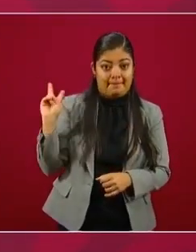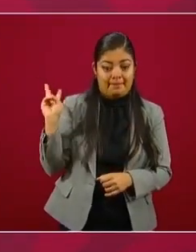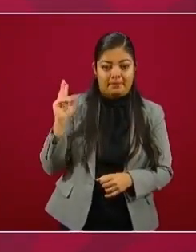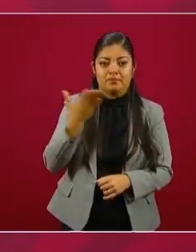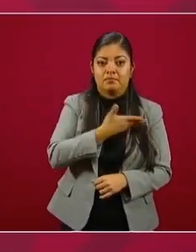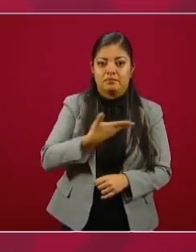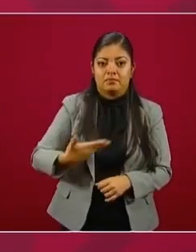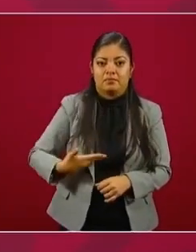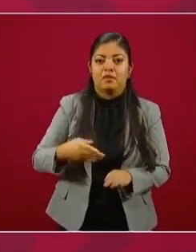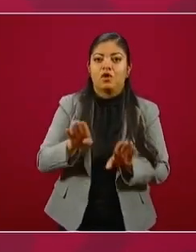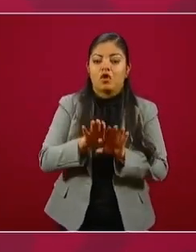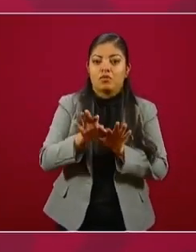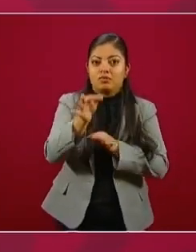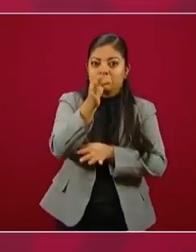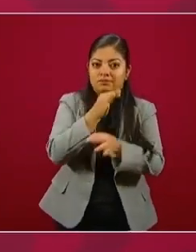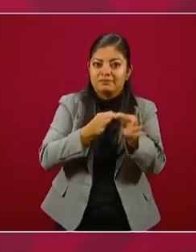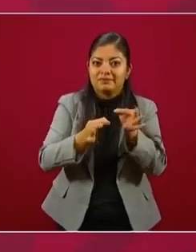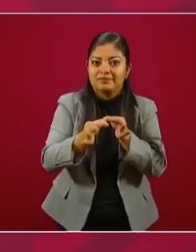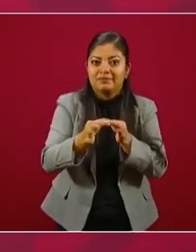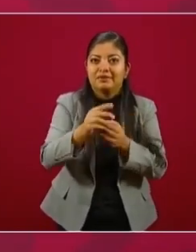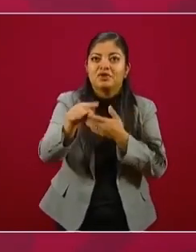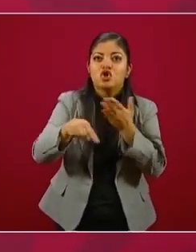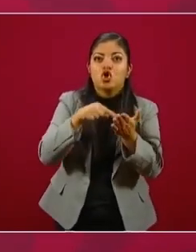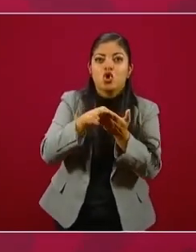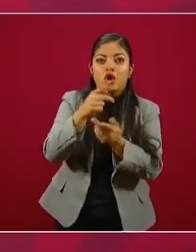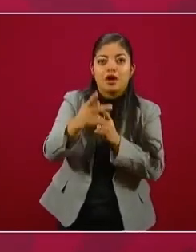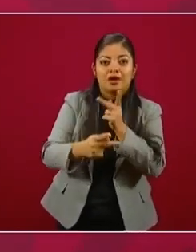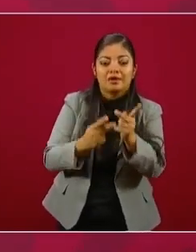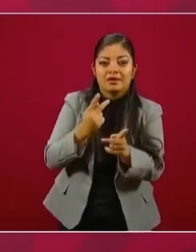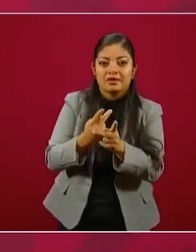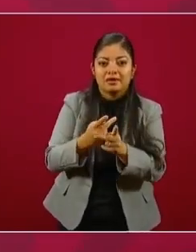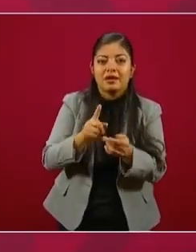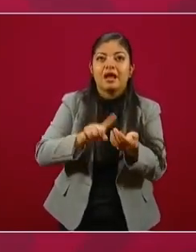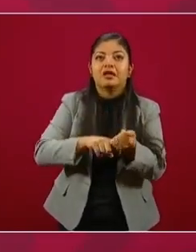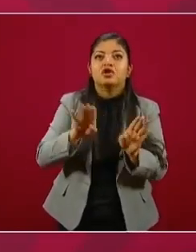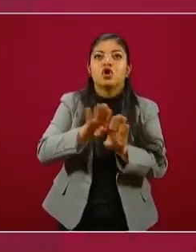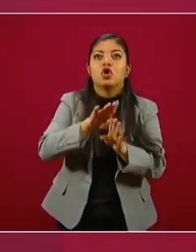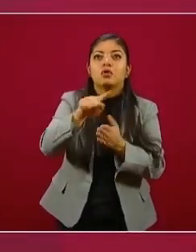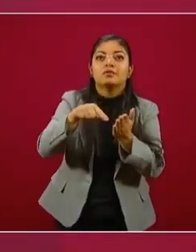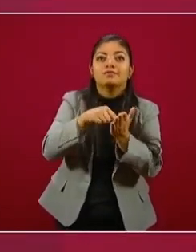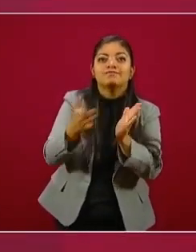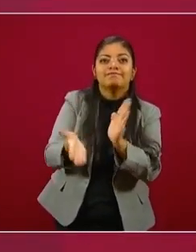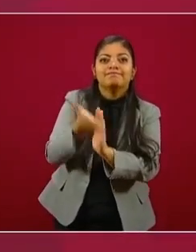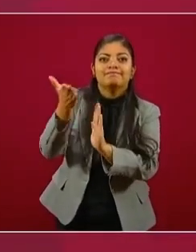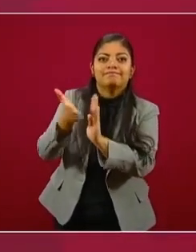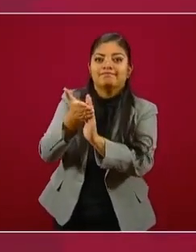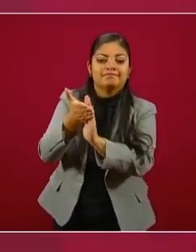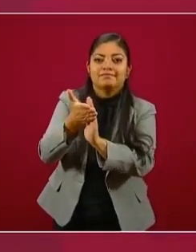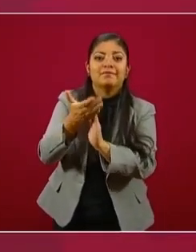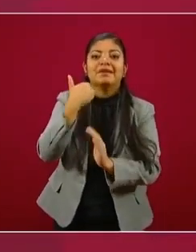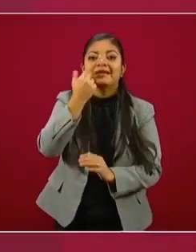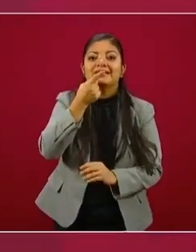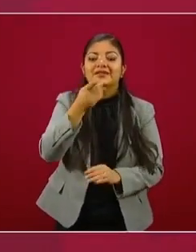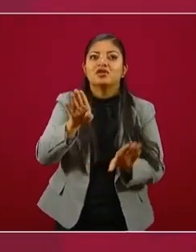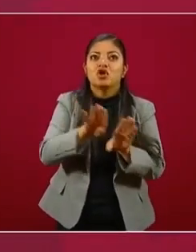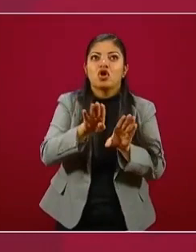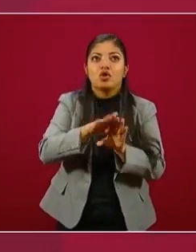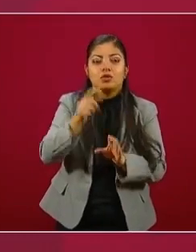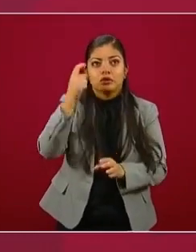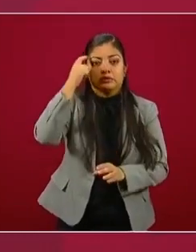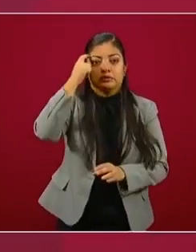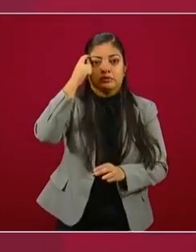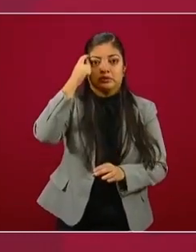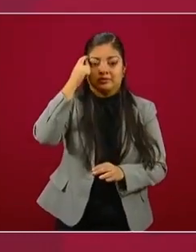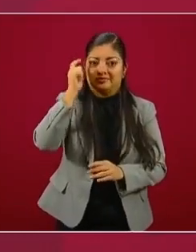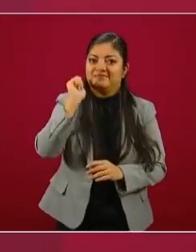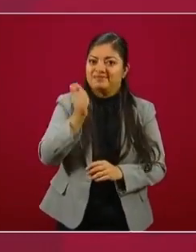más que una reconversión de obras, es más que una reconversión de ladrillos, es una invitación a una reconversión a